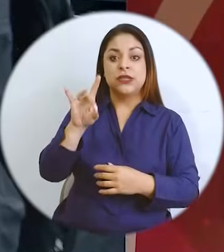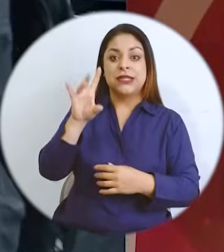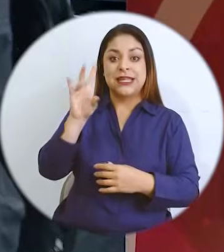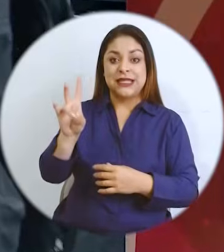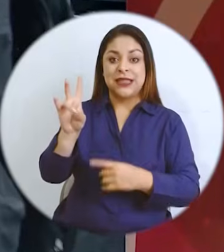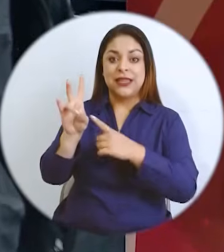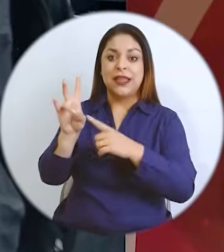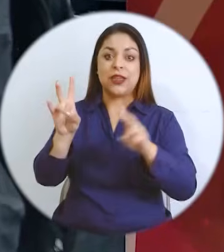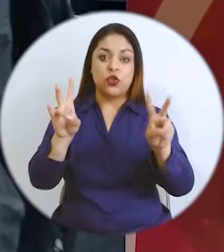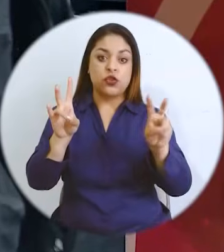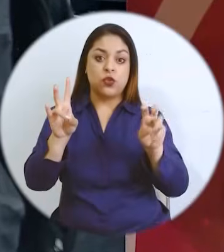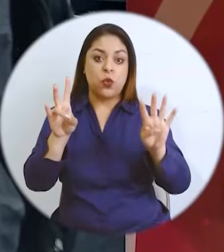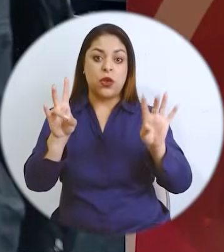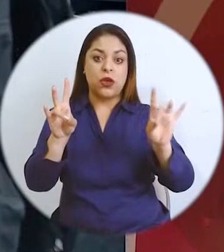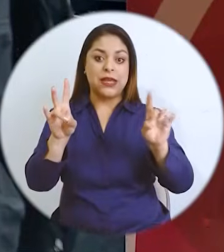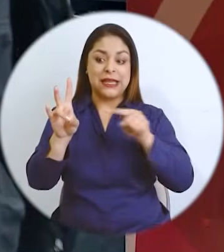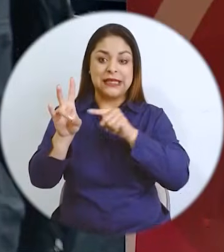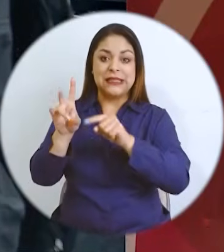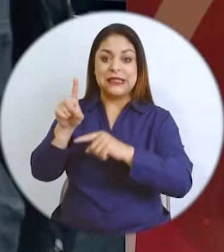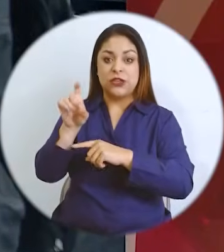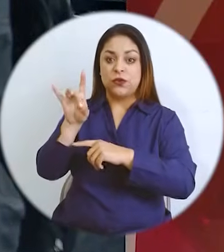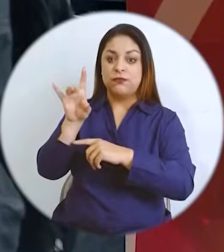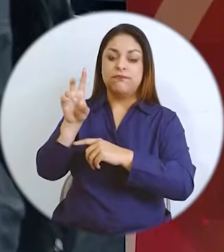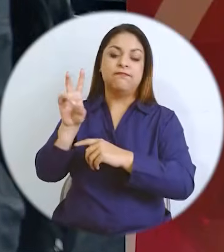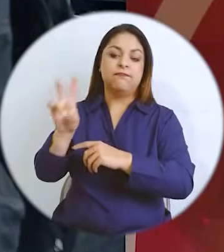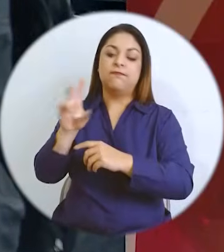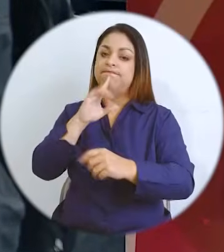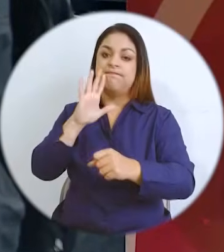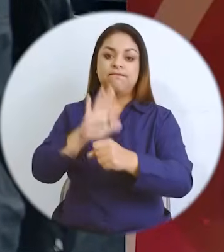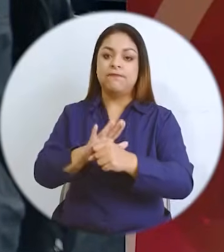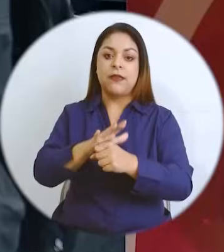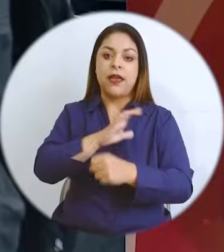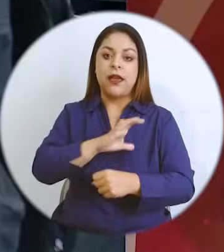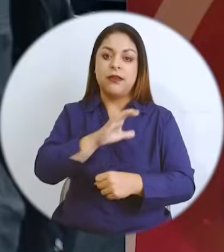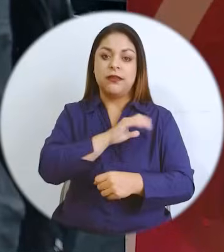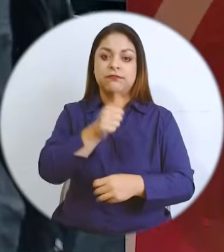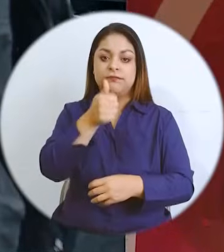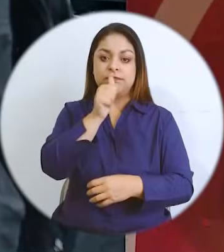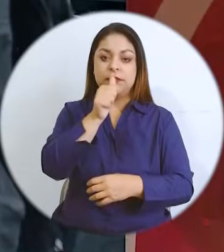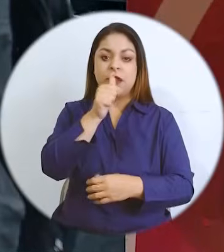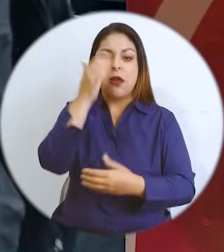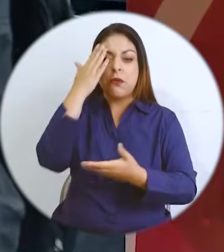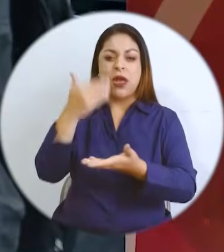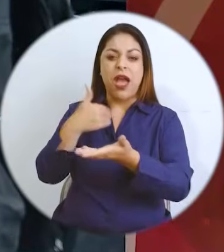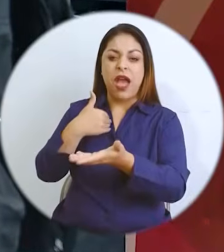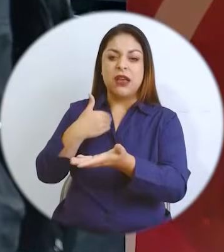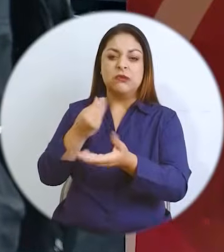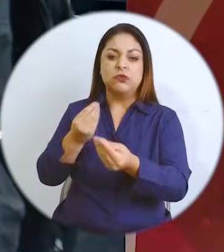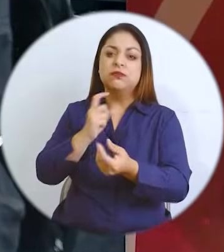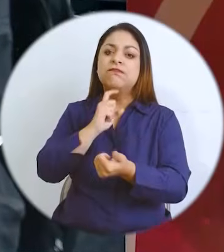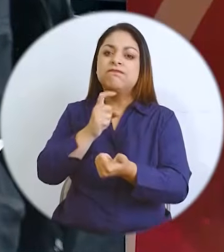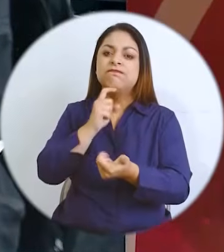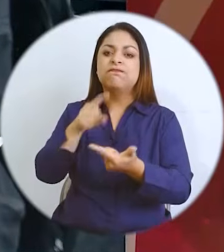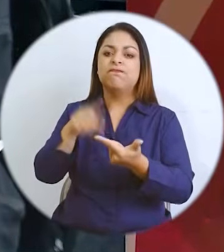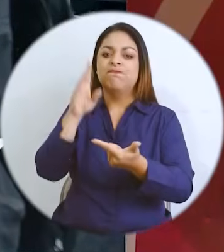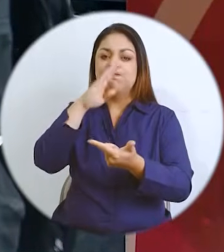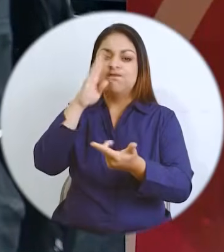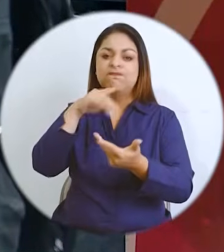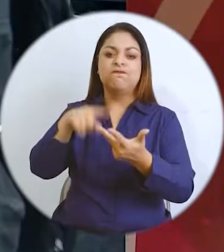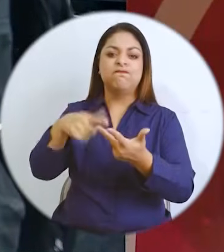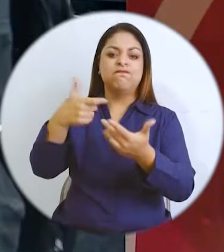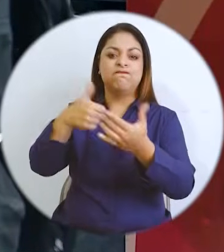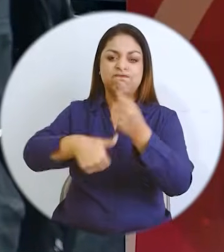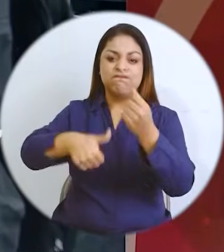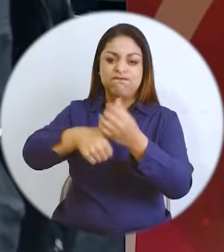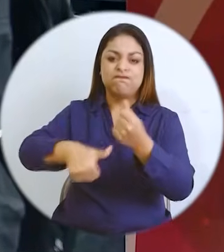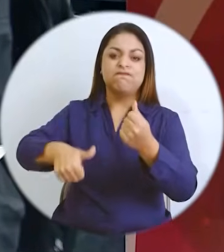los 248 incumplen con las normas de calidad del agua, al haber presencia de metales, olores y hasta coliformes